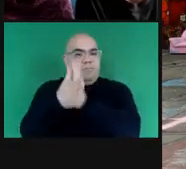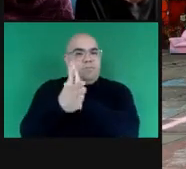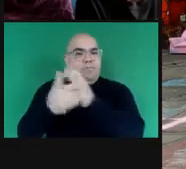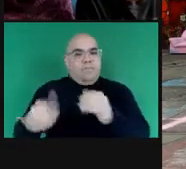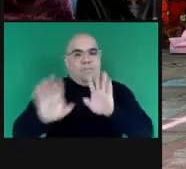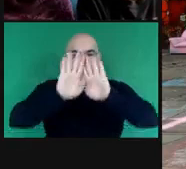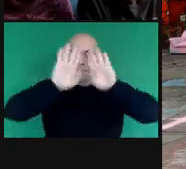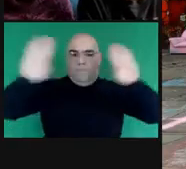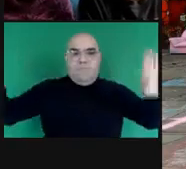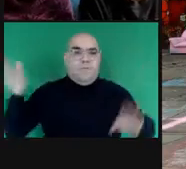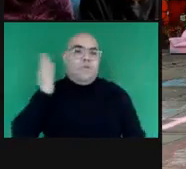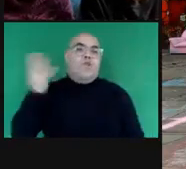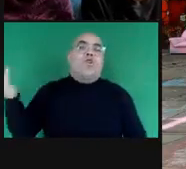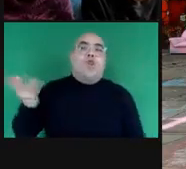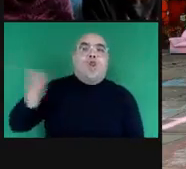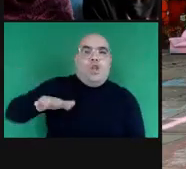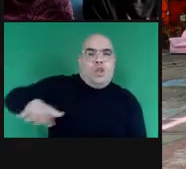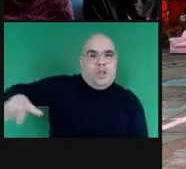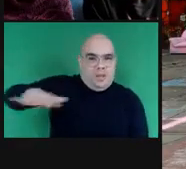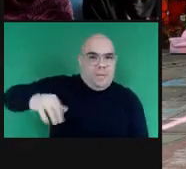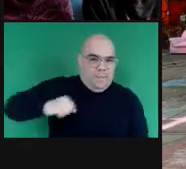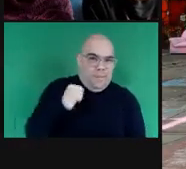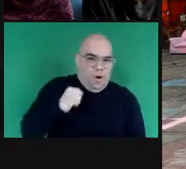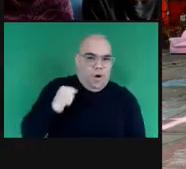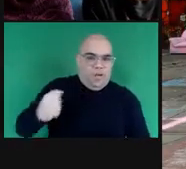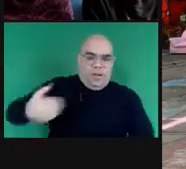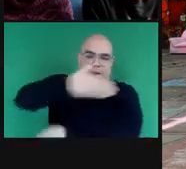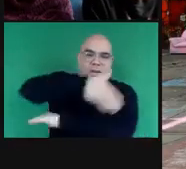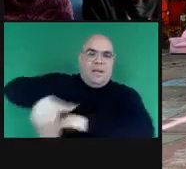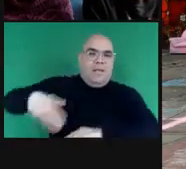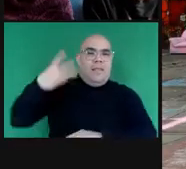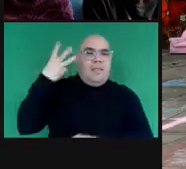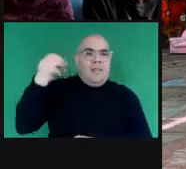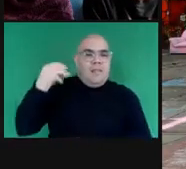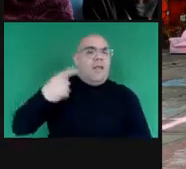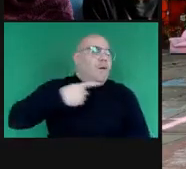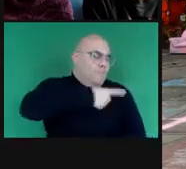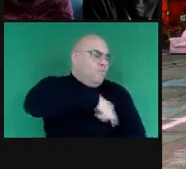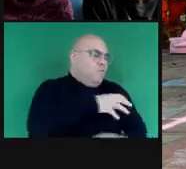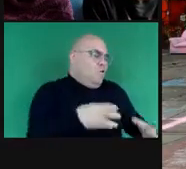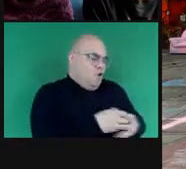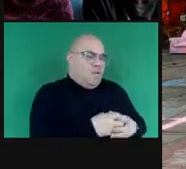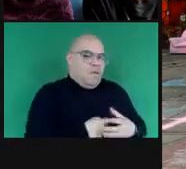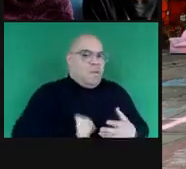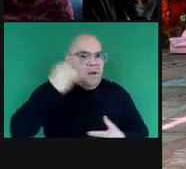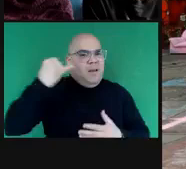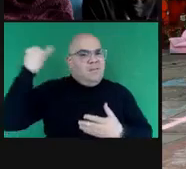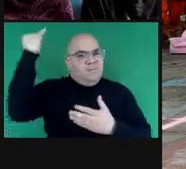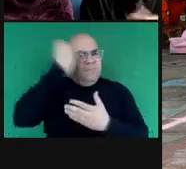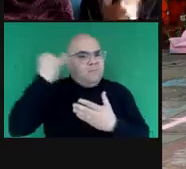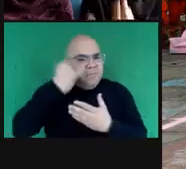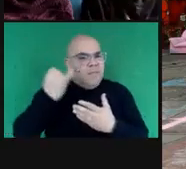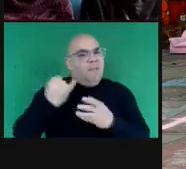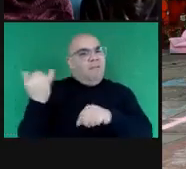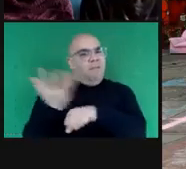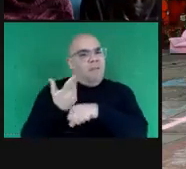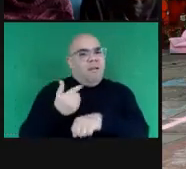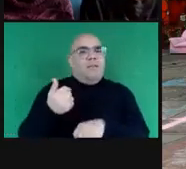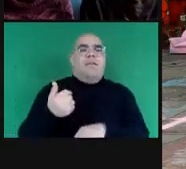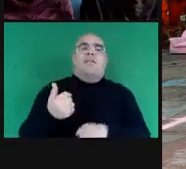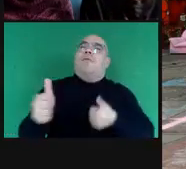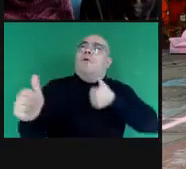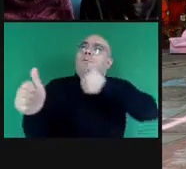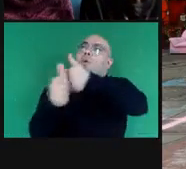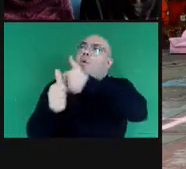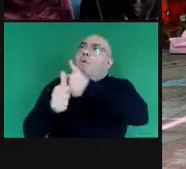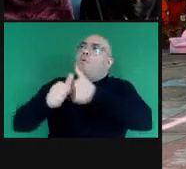Mural que se hizo en la 30, nosotros como colectivo artístico siempre buscamos una intervención que